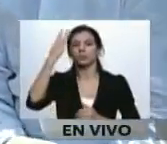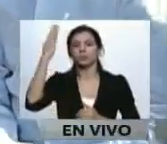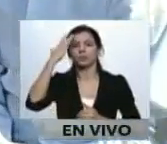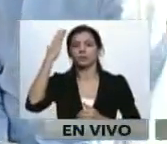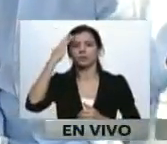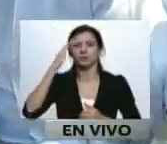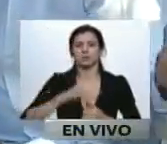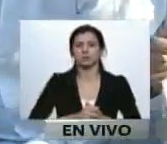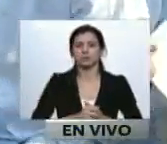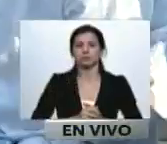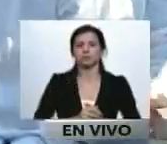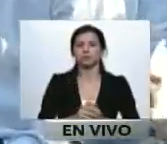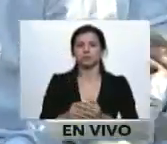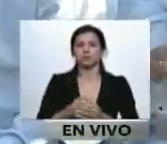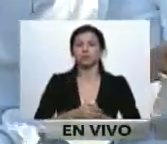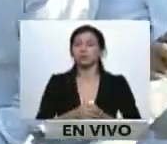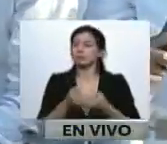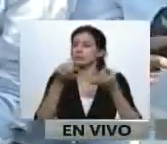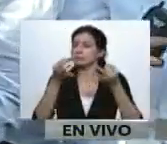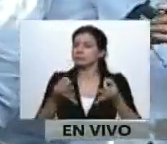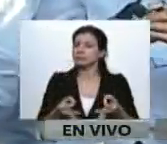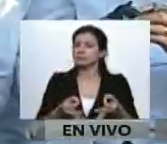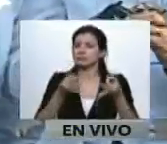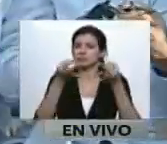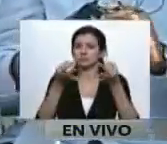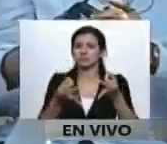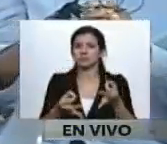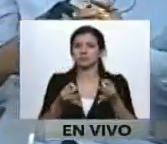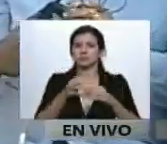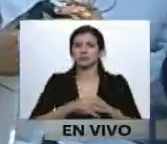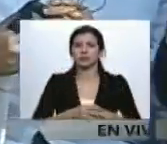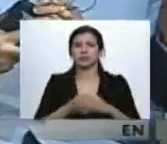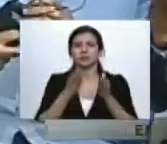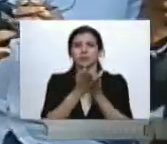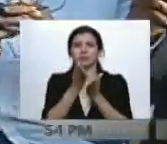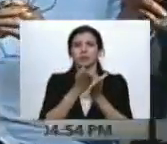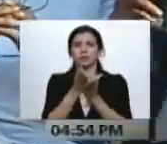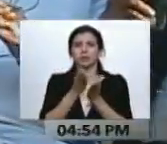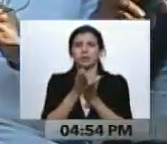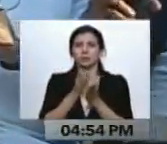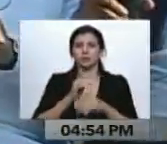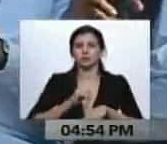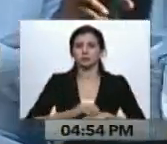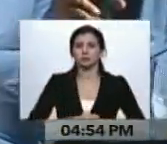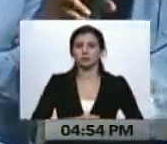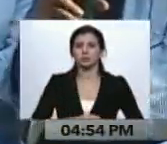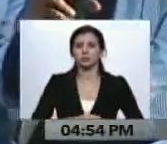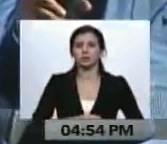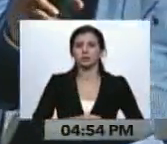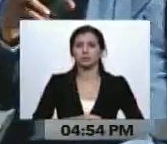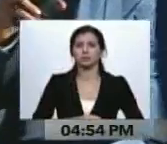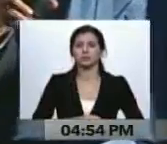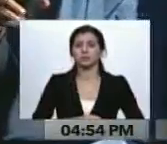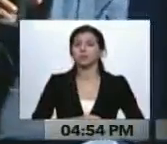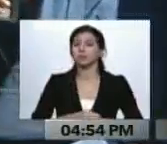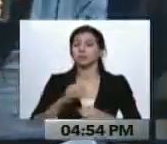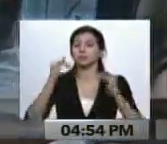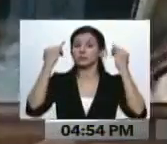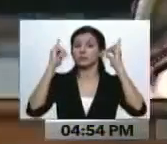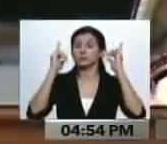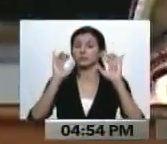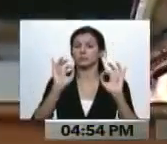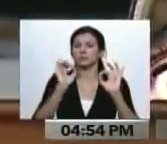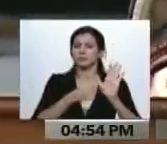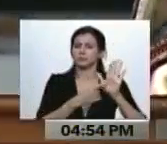una entrega constante, permanente de amor. En esta celebración están